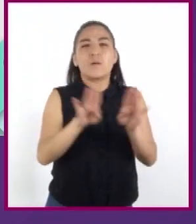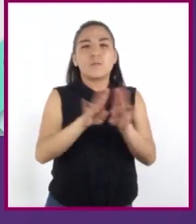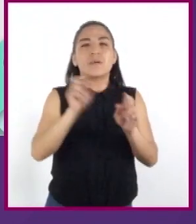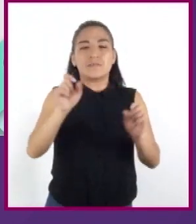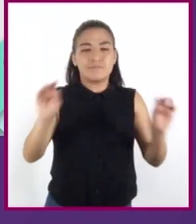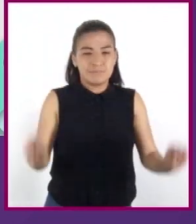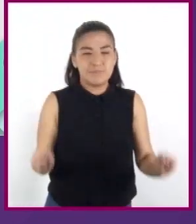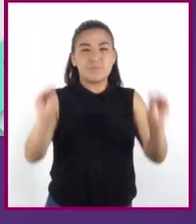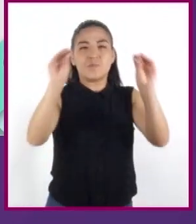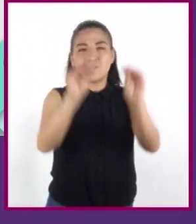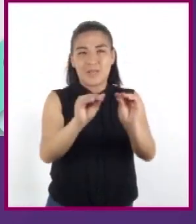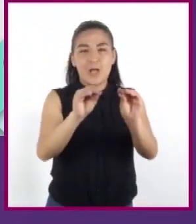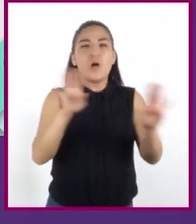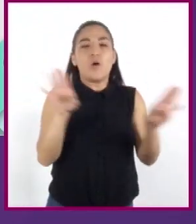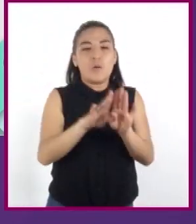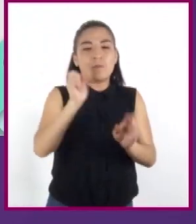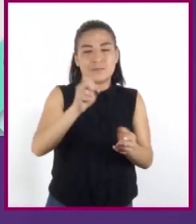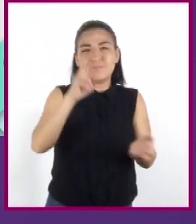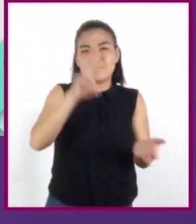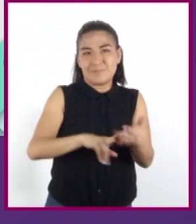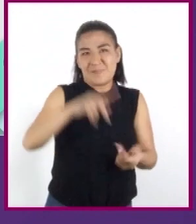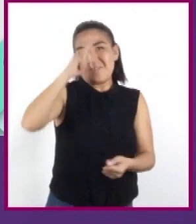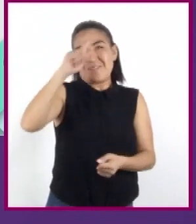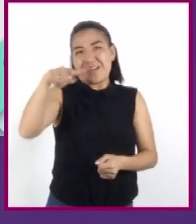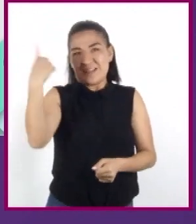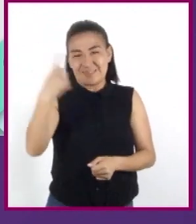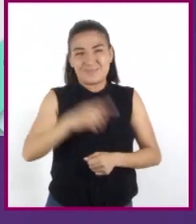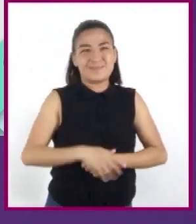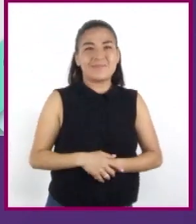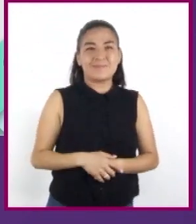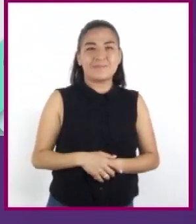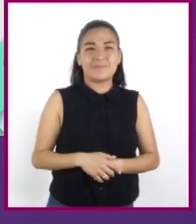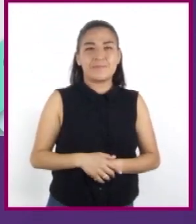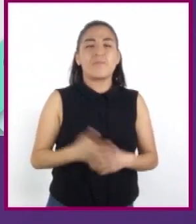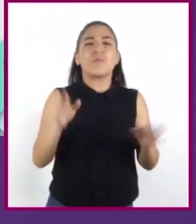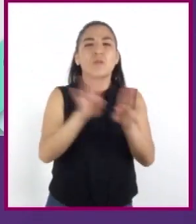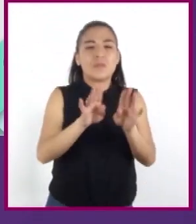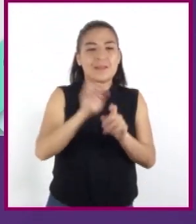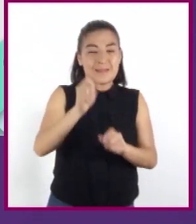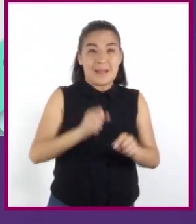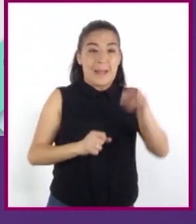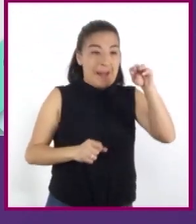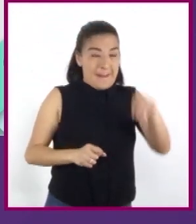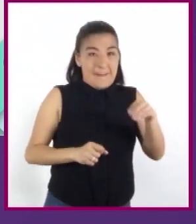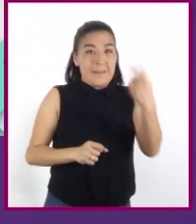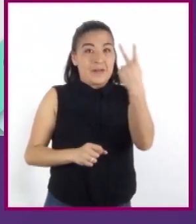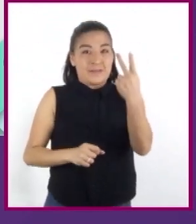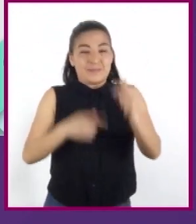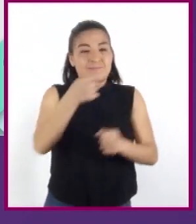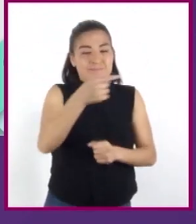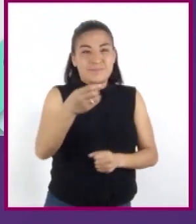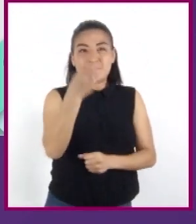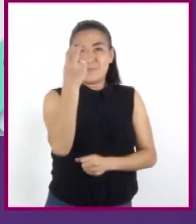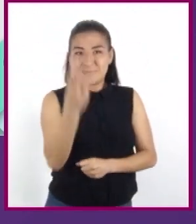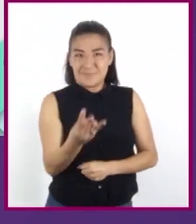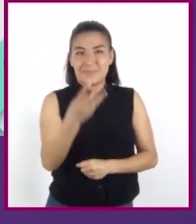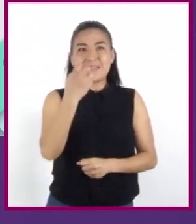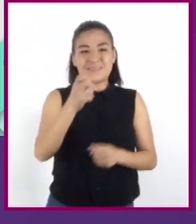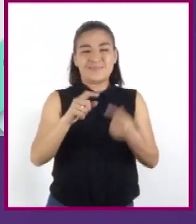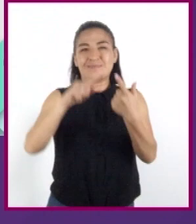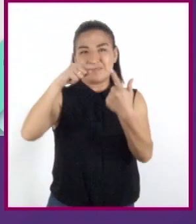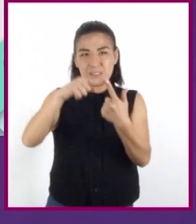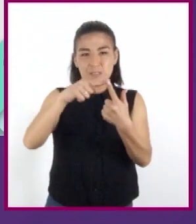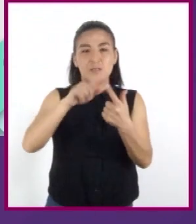operación indicada y así es fácil de operar. Con los elementos m y raíz de 3 se construyen los